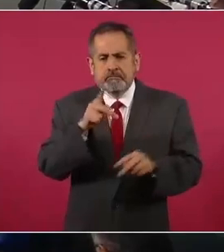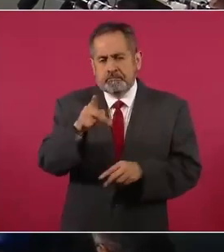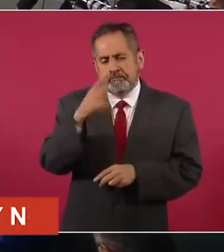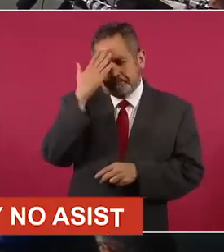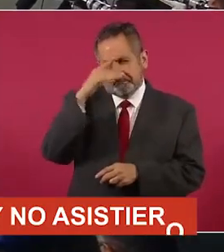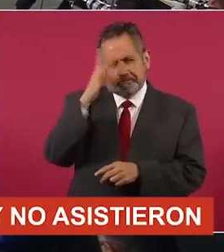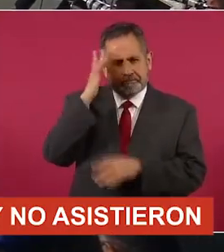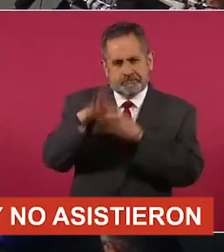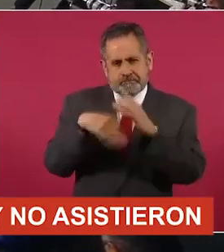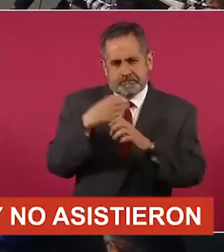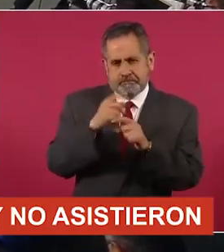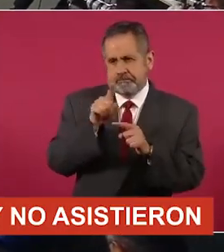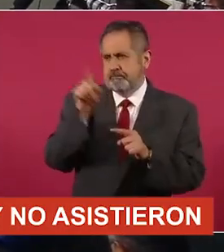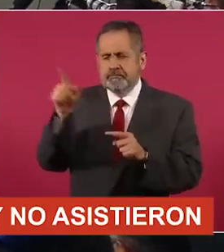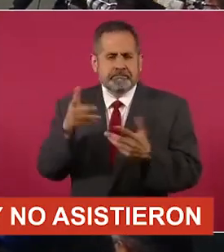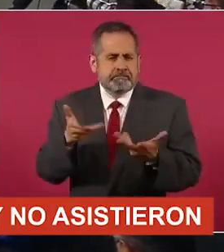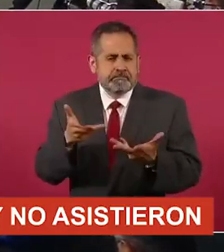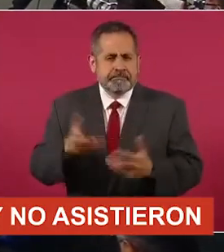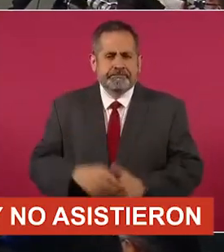Bueno,